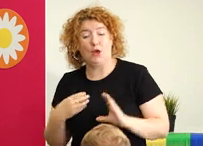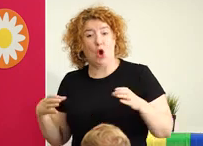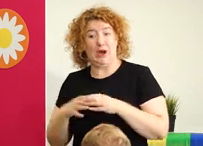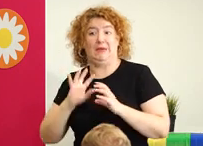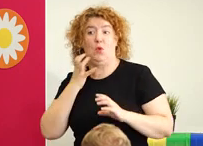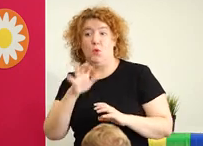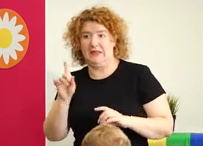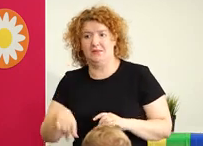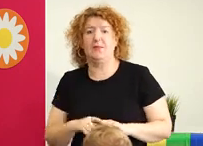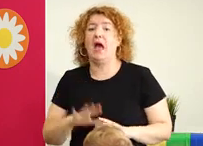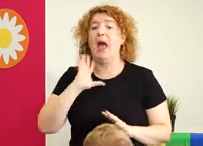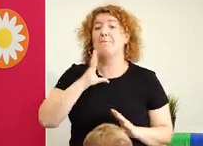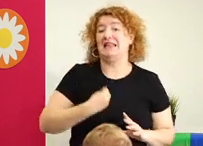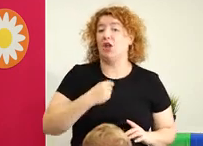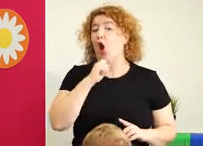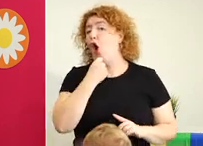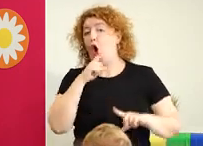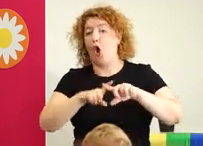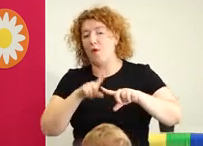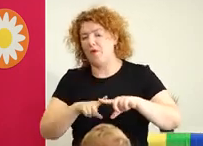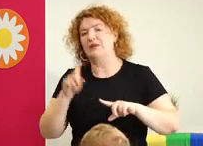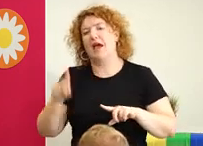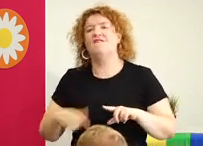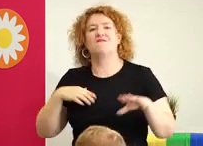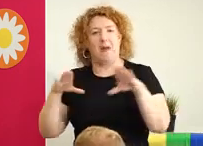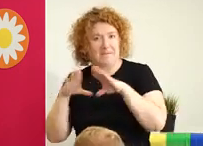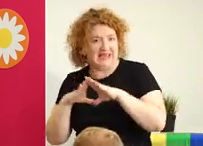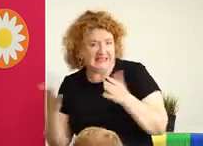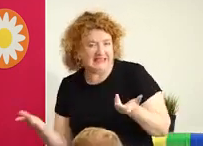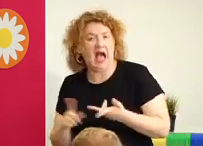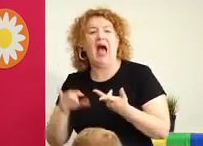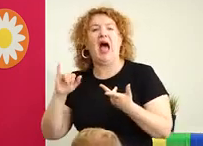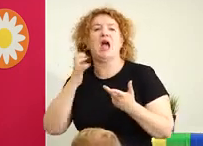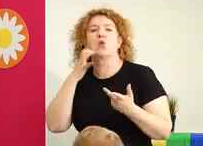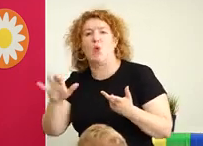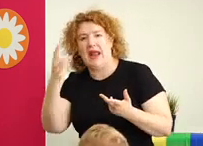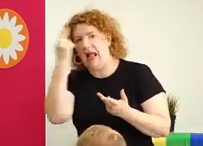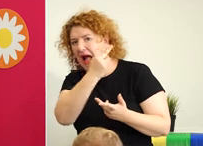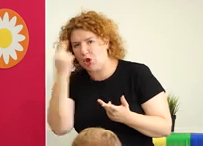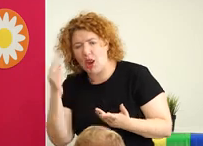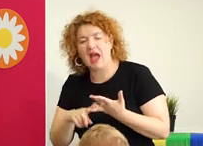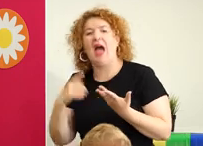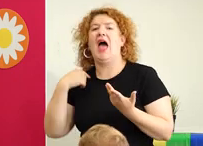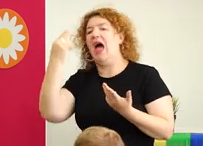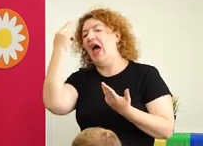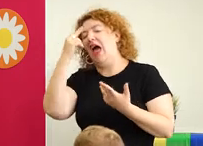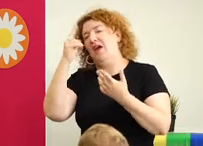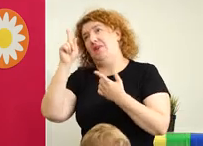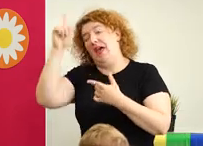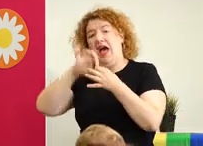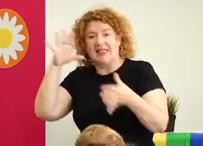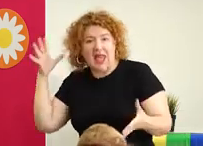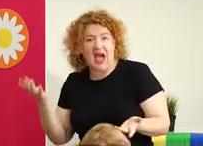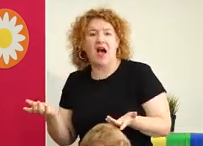decir, igual que hay palestinos homófobos, hay palestinos feministas, hay palestinas queer católicas, hay palestinas ateas, hay